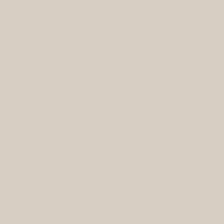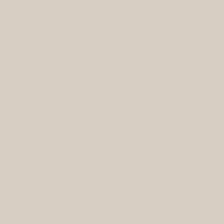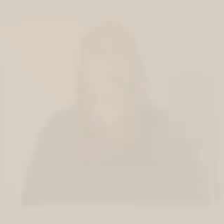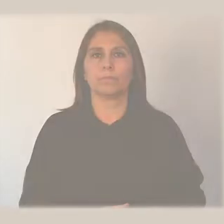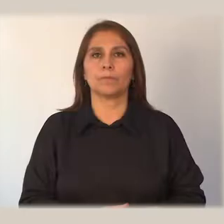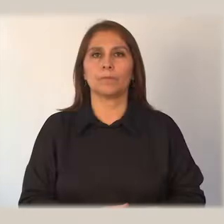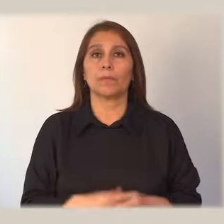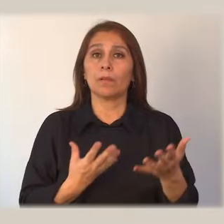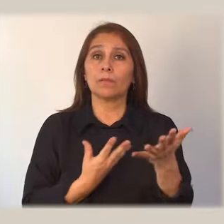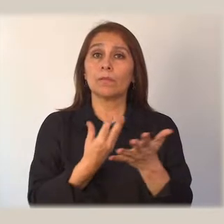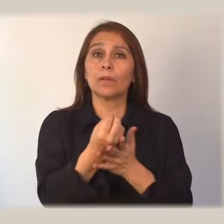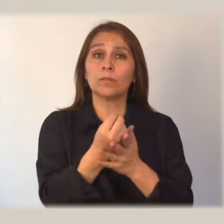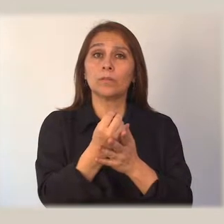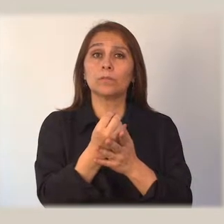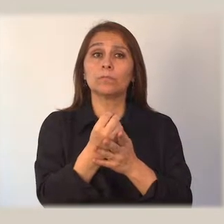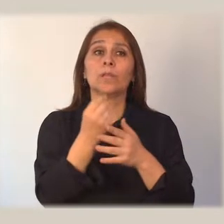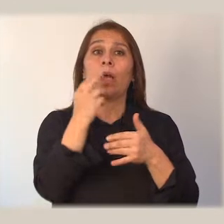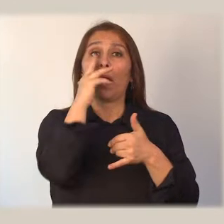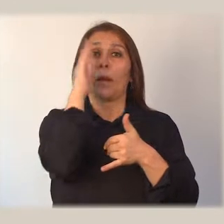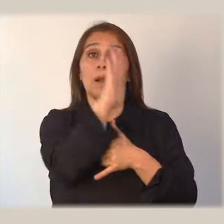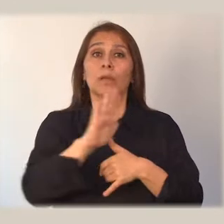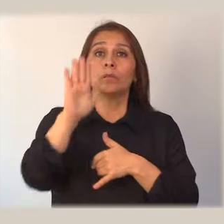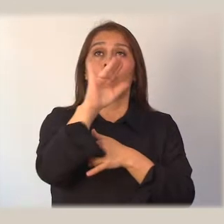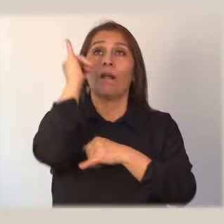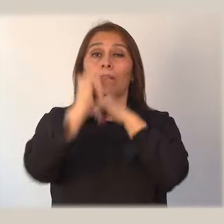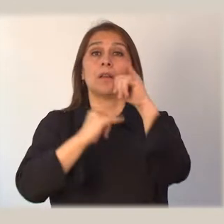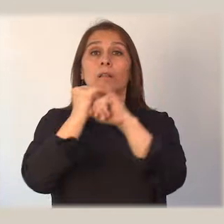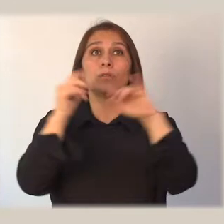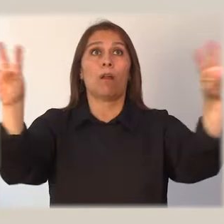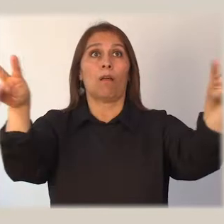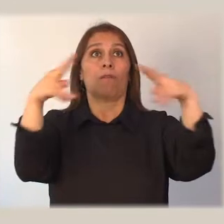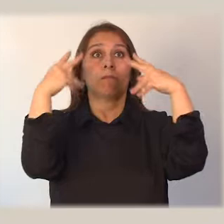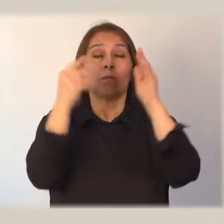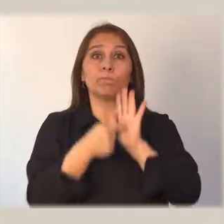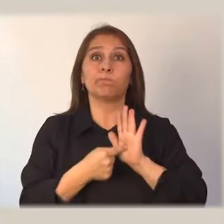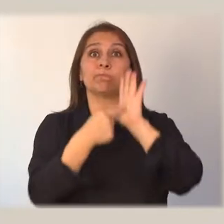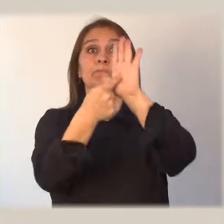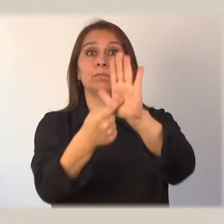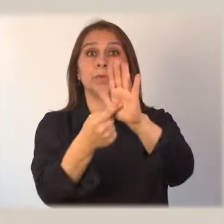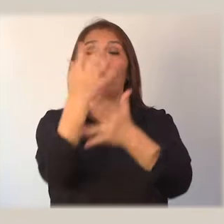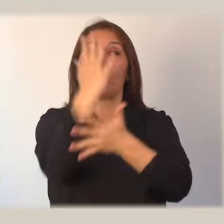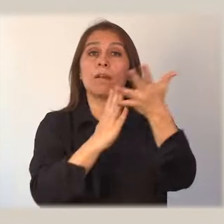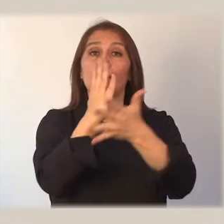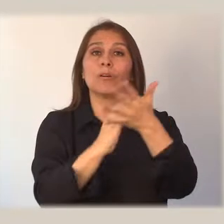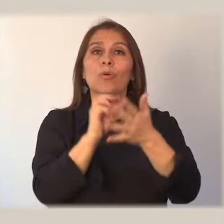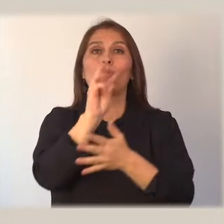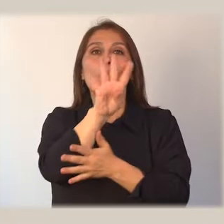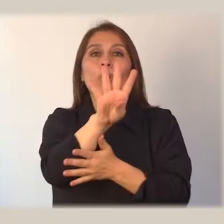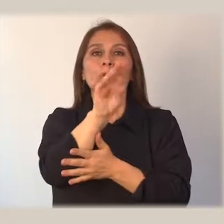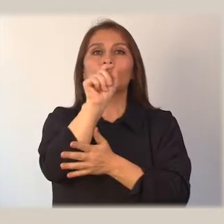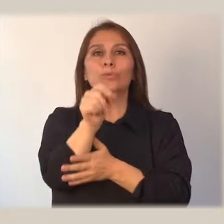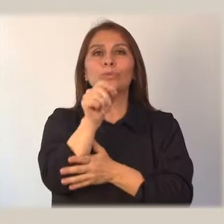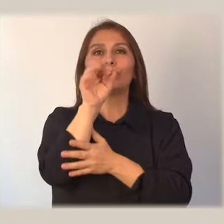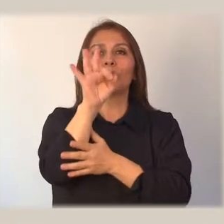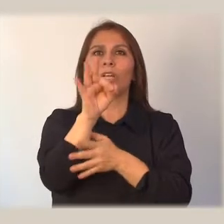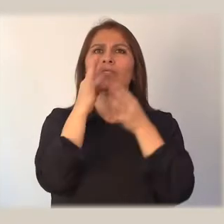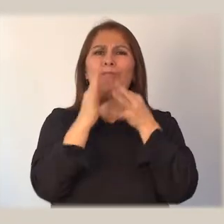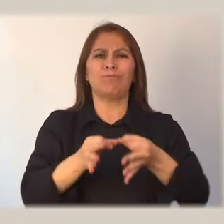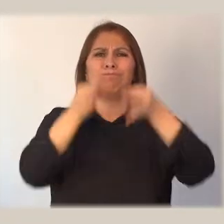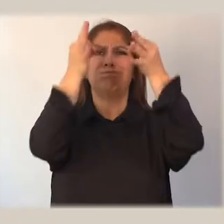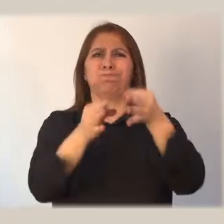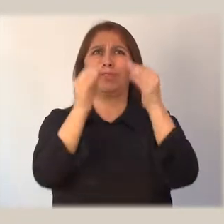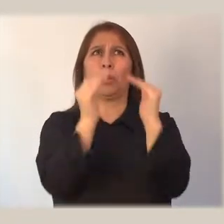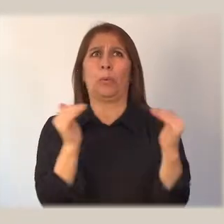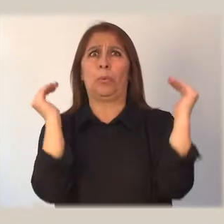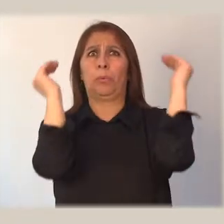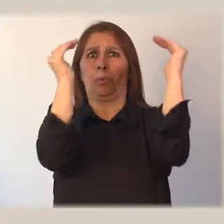el factor visibilidad nacional e internacional obtuvo una calificación de 43 que lo ubica en un alto grado de cumplimiento